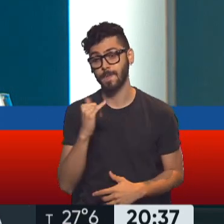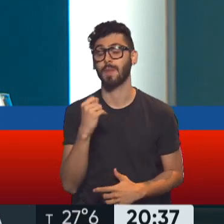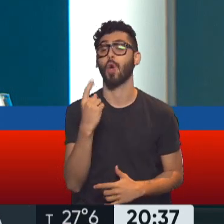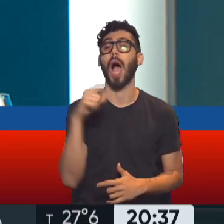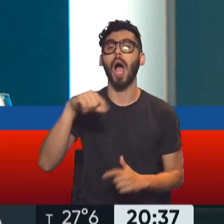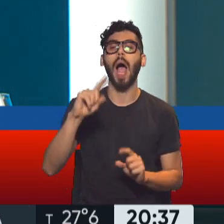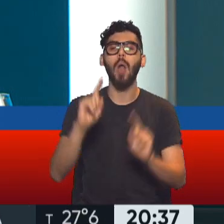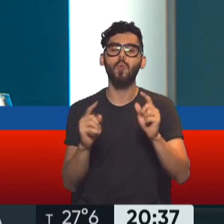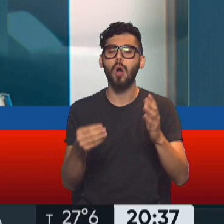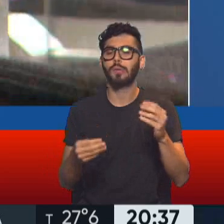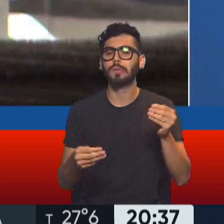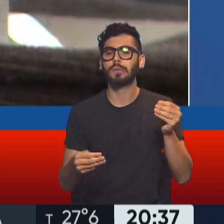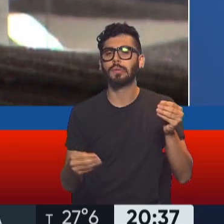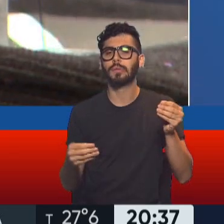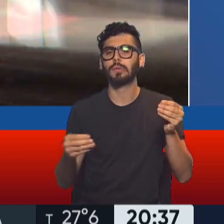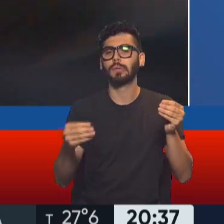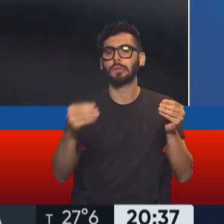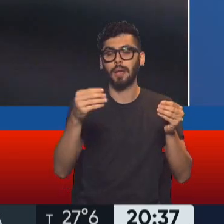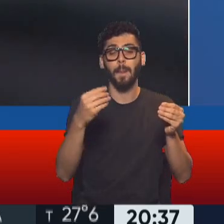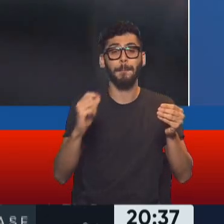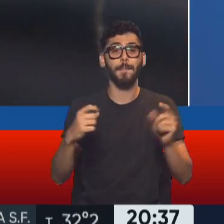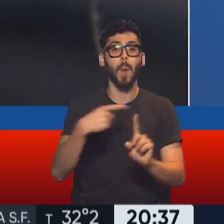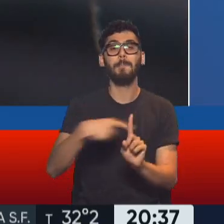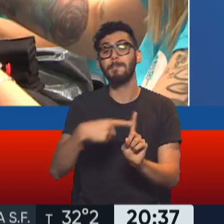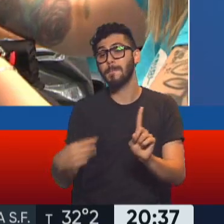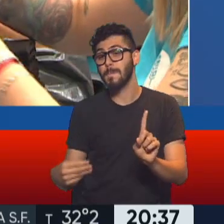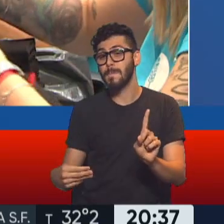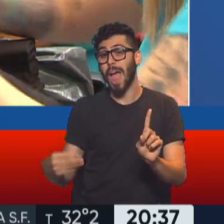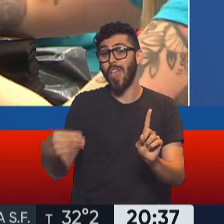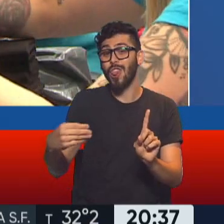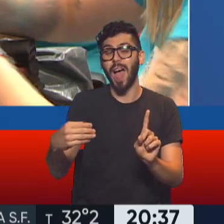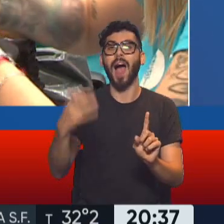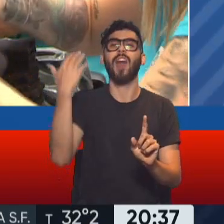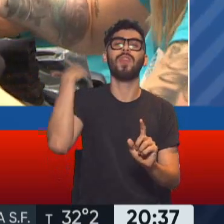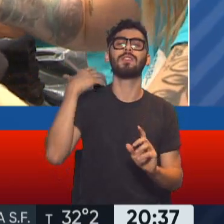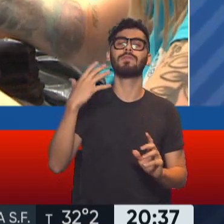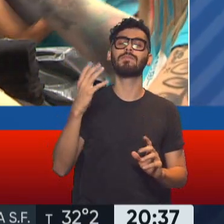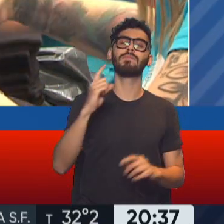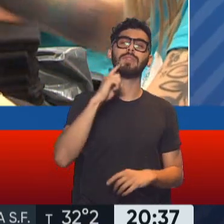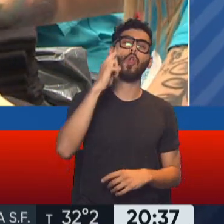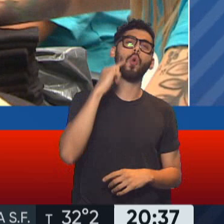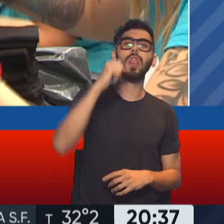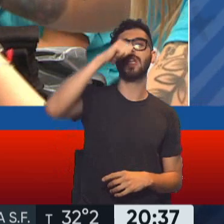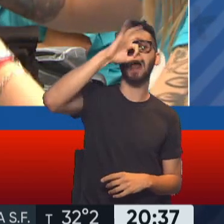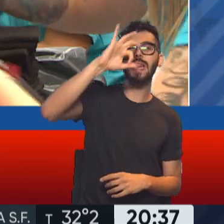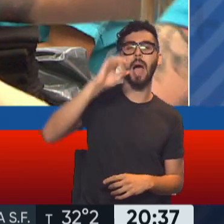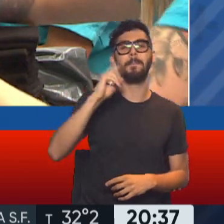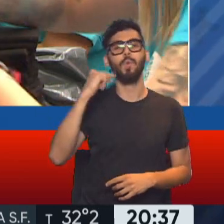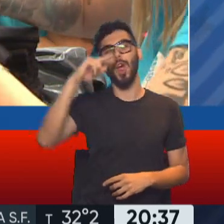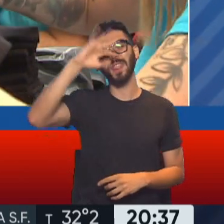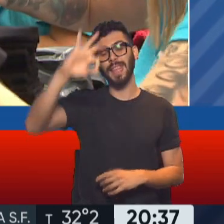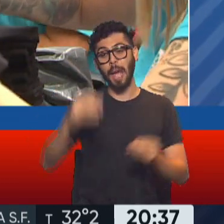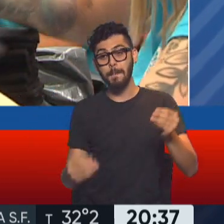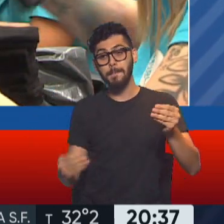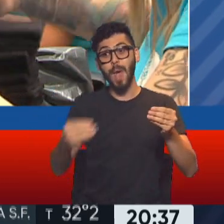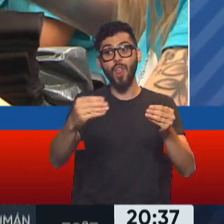resto, pero ya el que asciende a las capas medias no es la capa media que había en la Argentina por el año 60 o 70. Es mucho